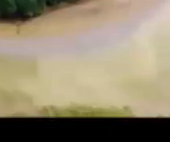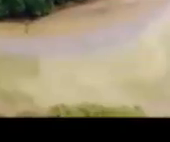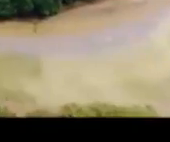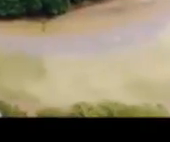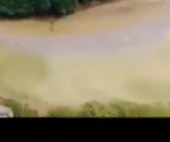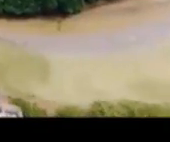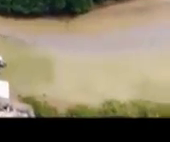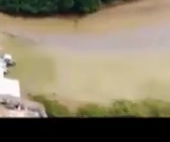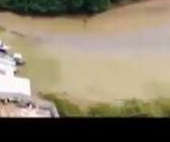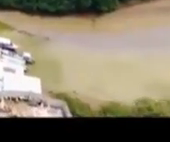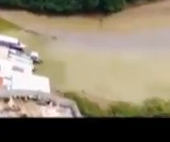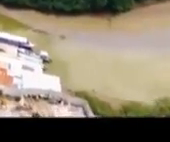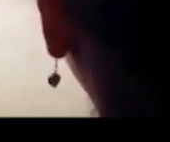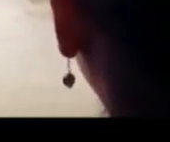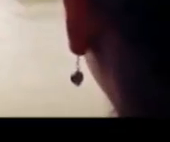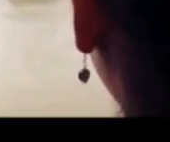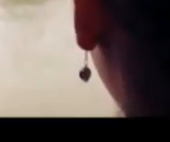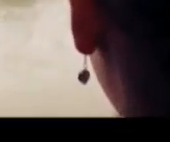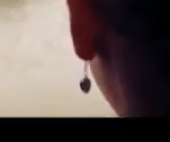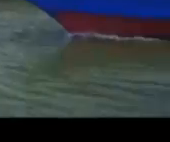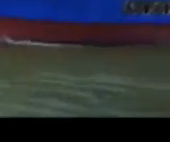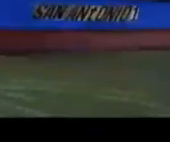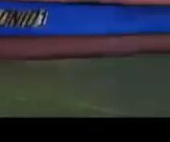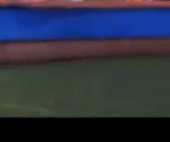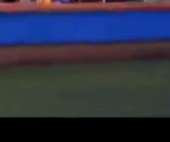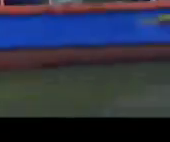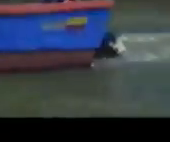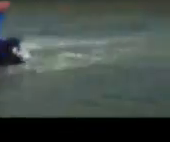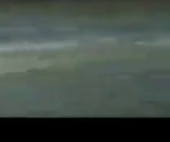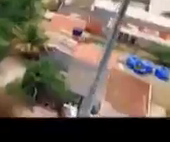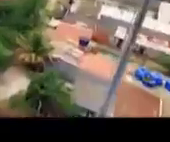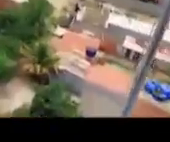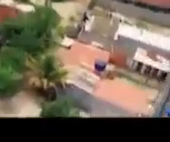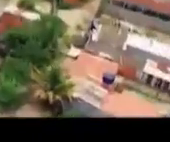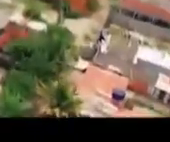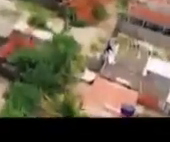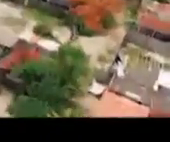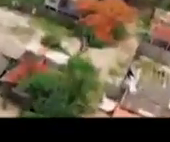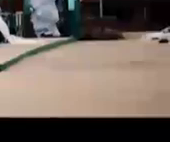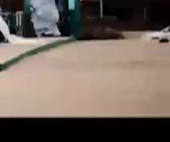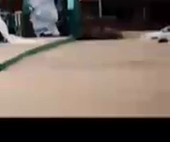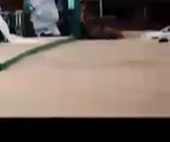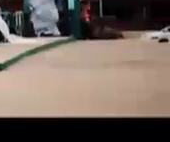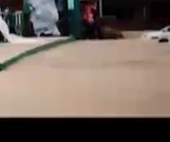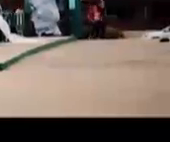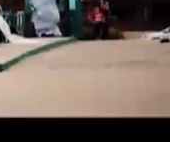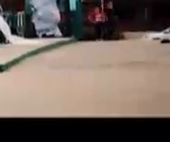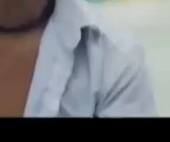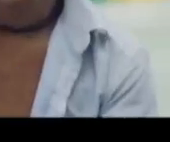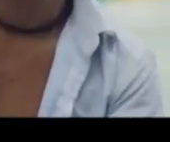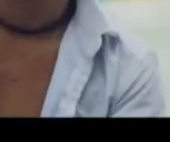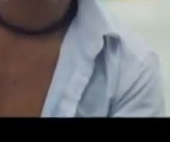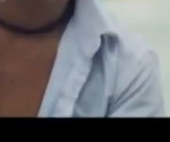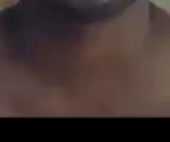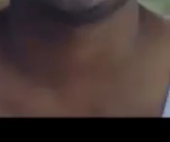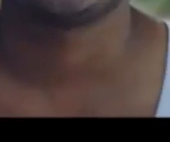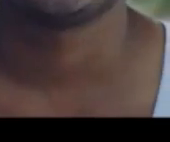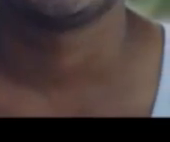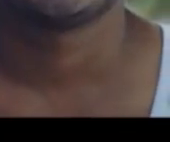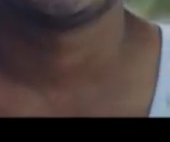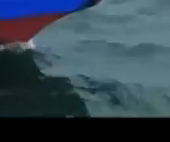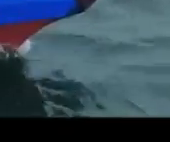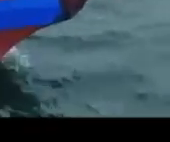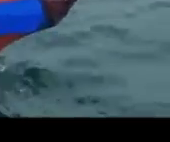periodistas móviles. Este lugar es maravilloso. Todos los días tenemos algo nuevo que aprender. Hay muchas zonas que todavía faltan de explotar. Mi interés es que la